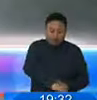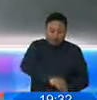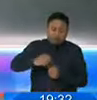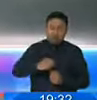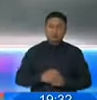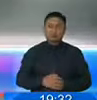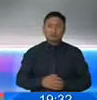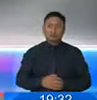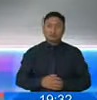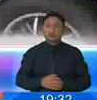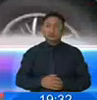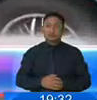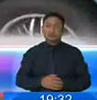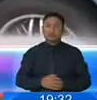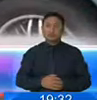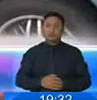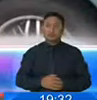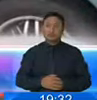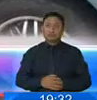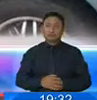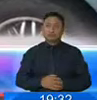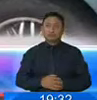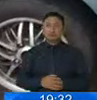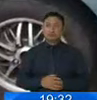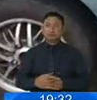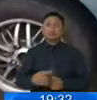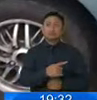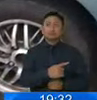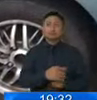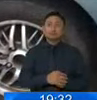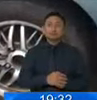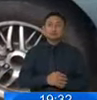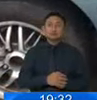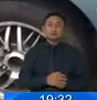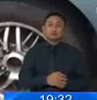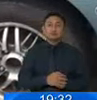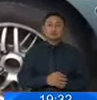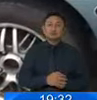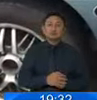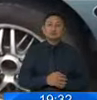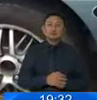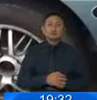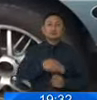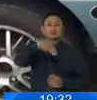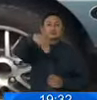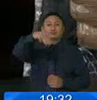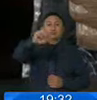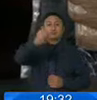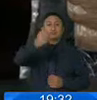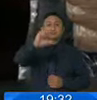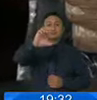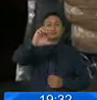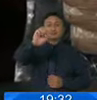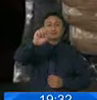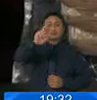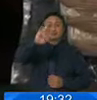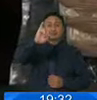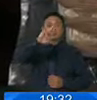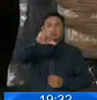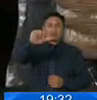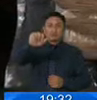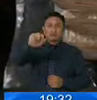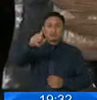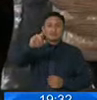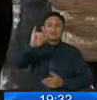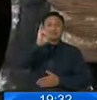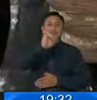Está bastante. Al auto y su único ocupante le pararon la marcha en el control de mascarilla. Aparentemente ingresó desde Ipiales, pasó